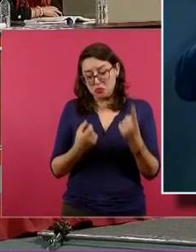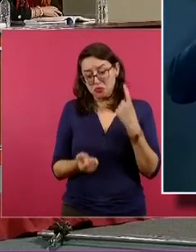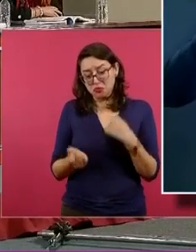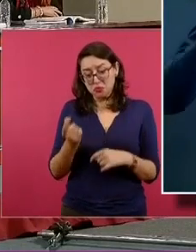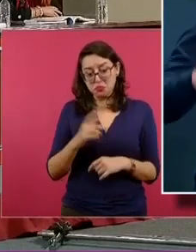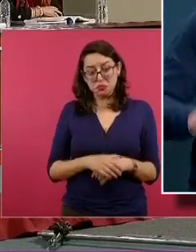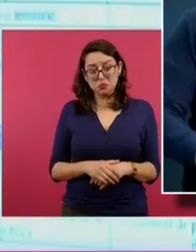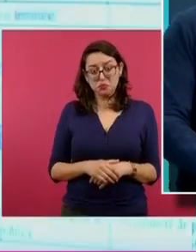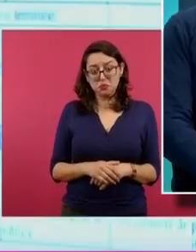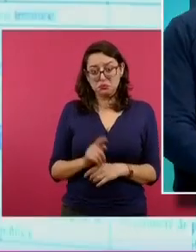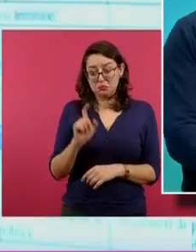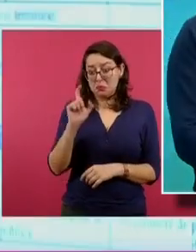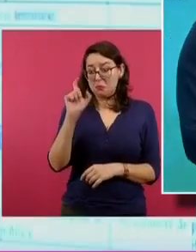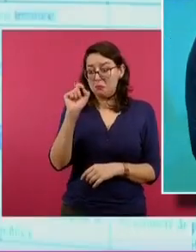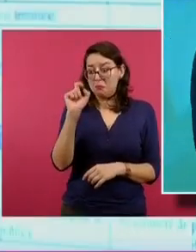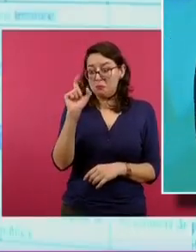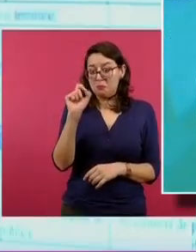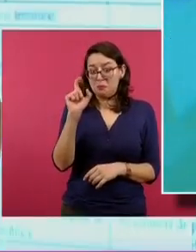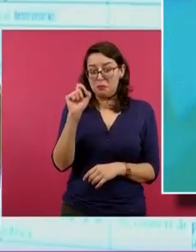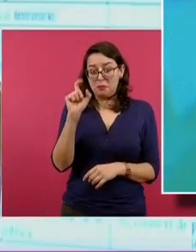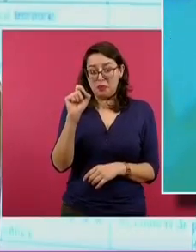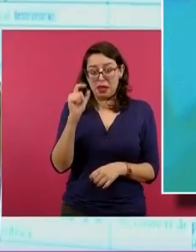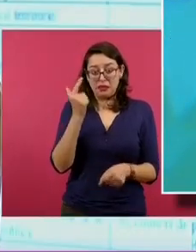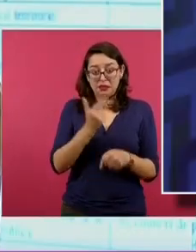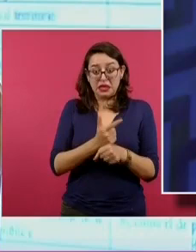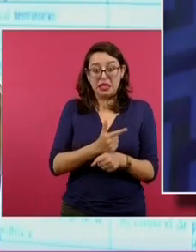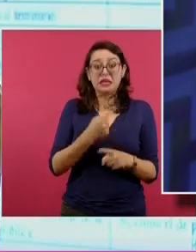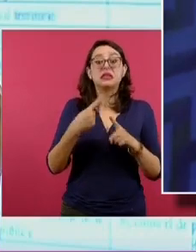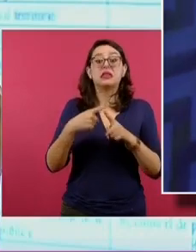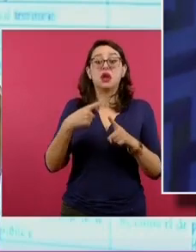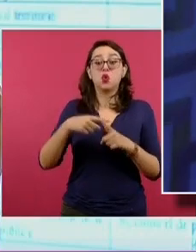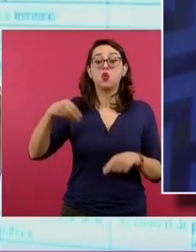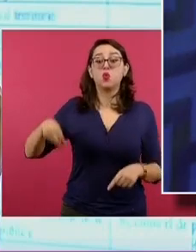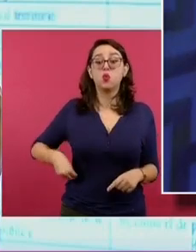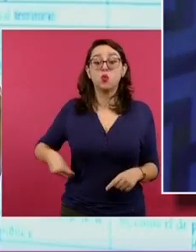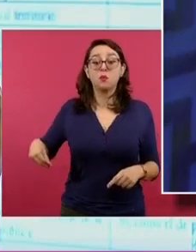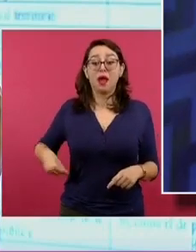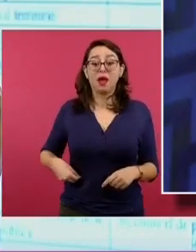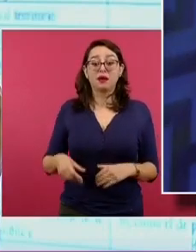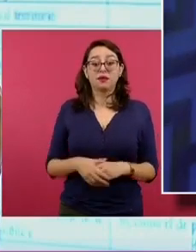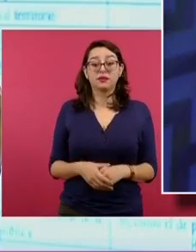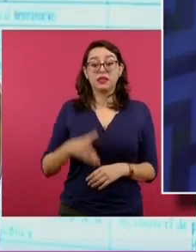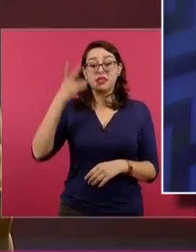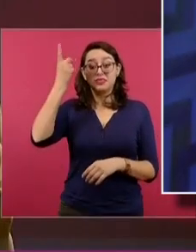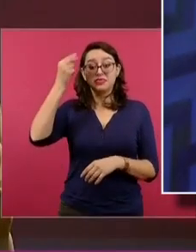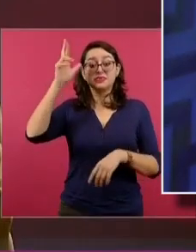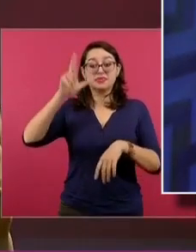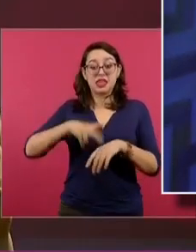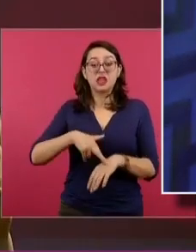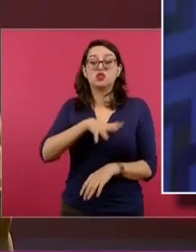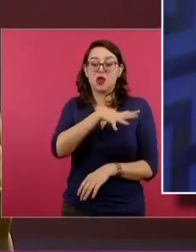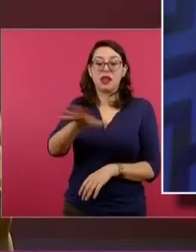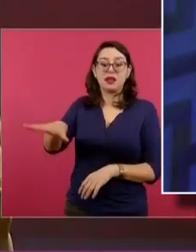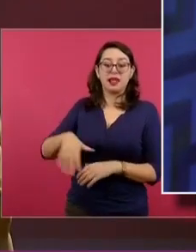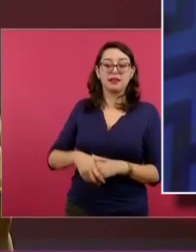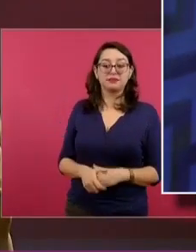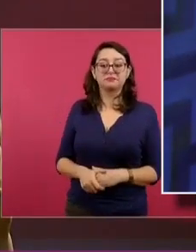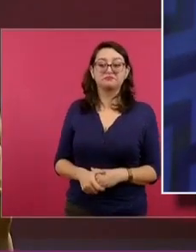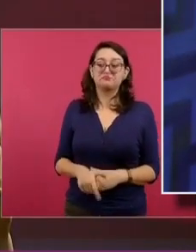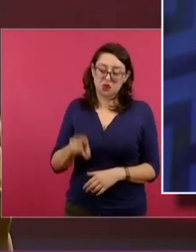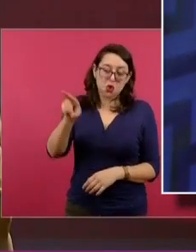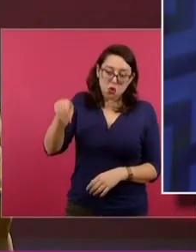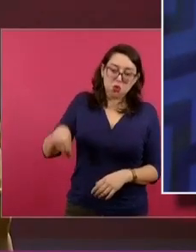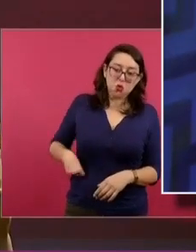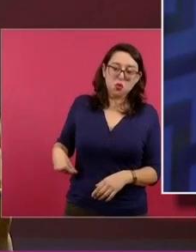Sí, sí, sí, vaya. Qué pena. Sí, sí, sí, digo, la verdad es esta cultura de lo chafa, del ahí se va, de nah,